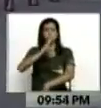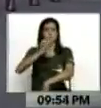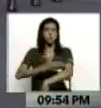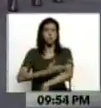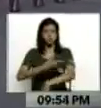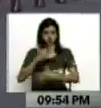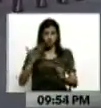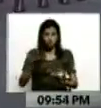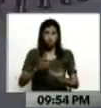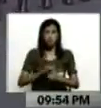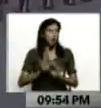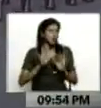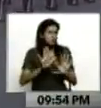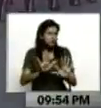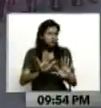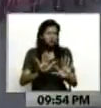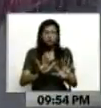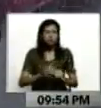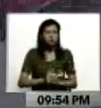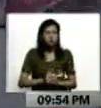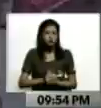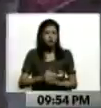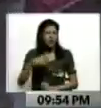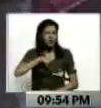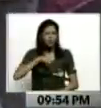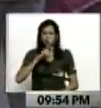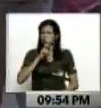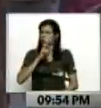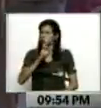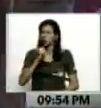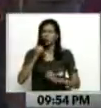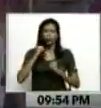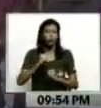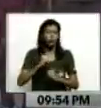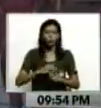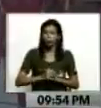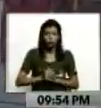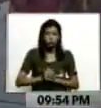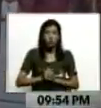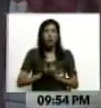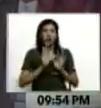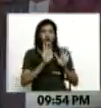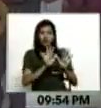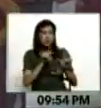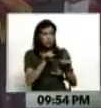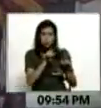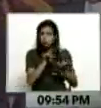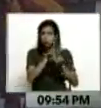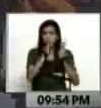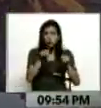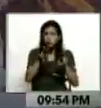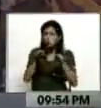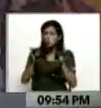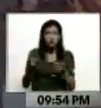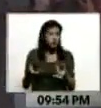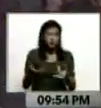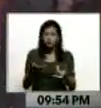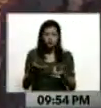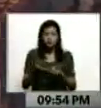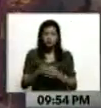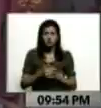las oligarquías como los llamemos llenos de odio Ellos nunca